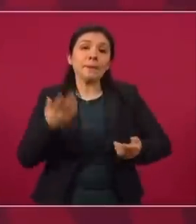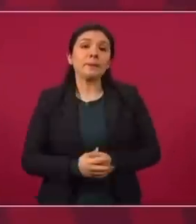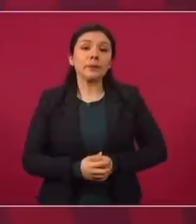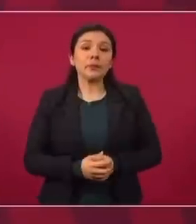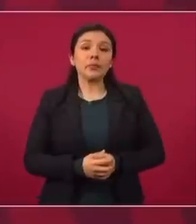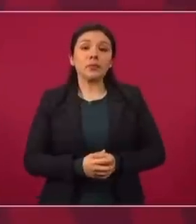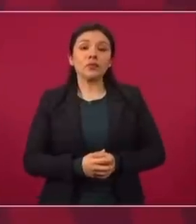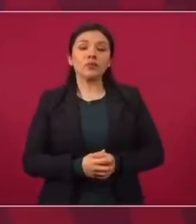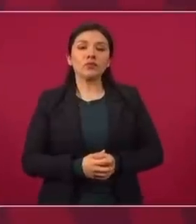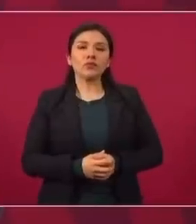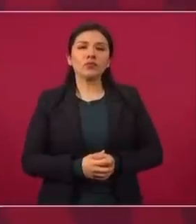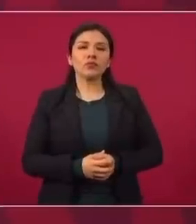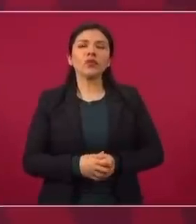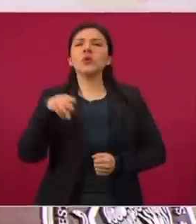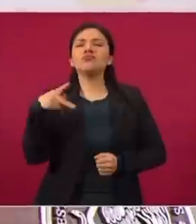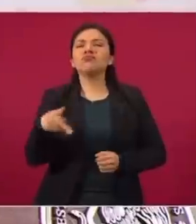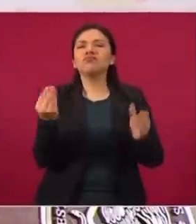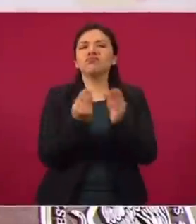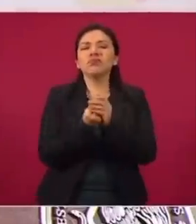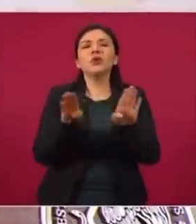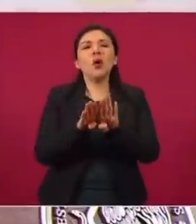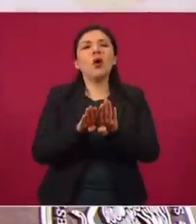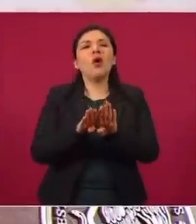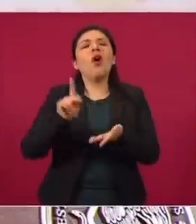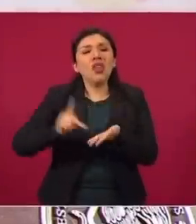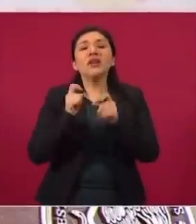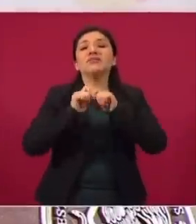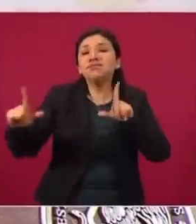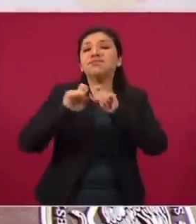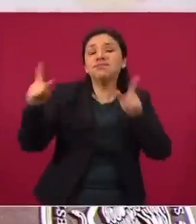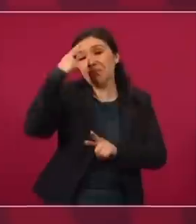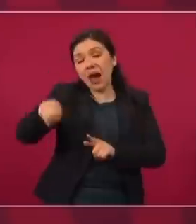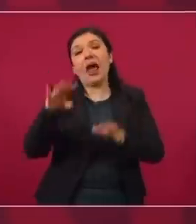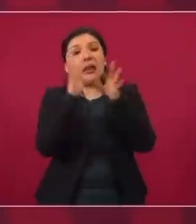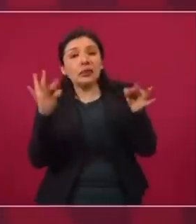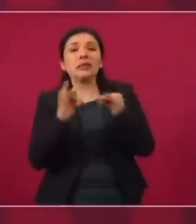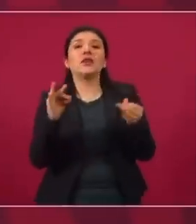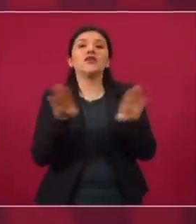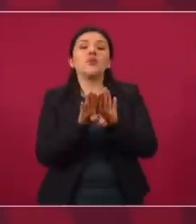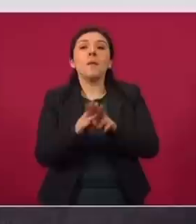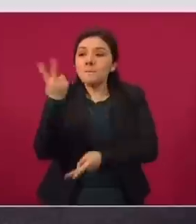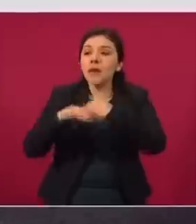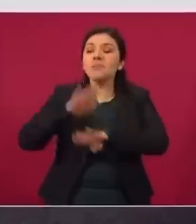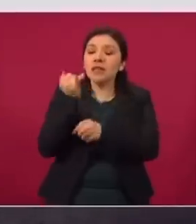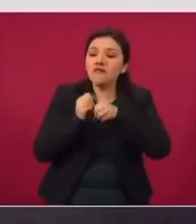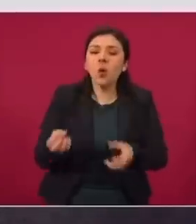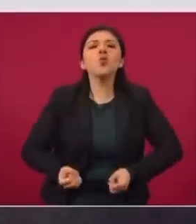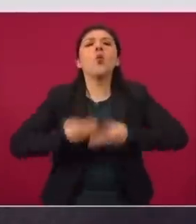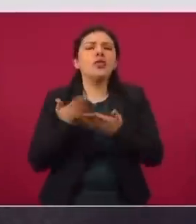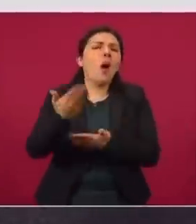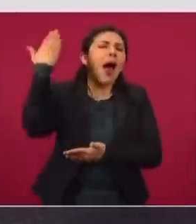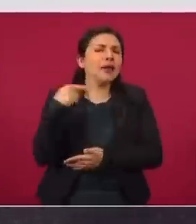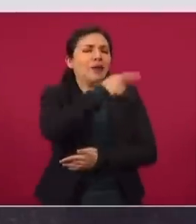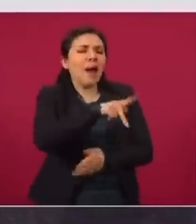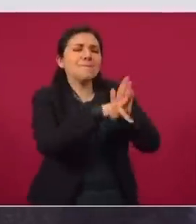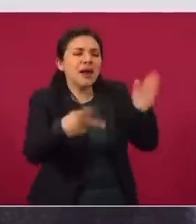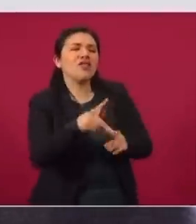como se dice en periodismo, refrescar, para sacar información de cuánto recibían los medios.